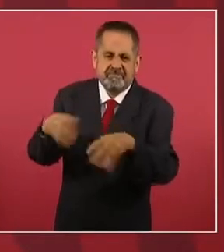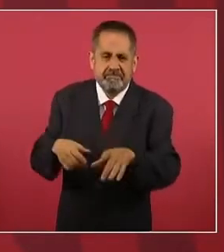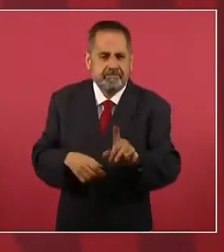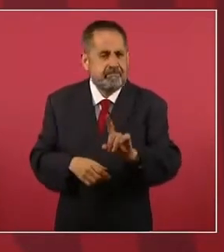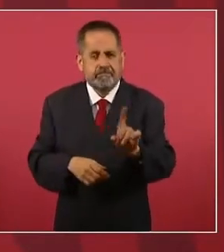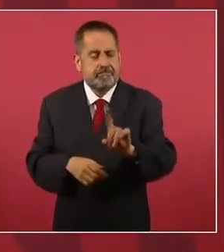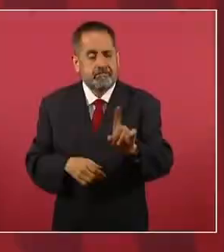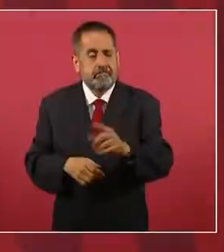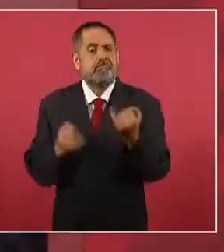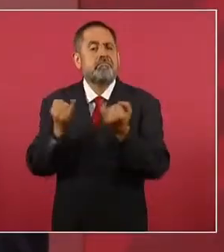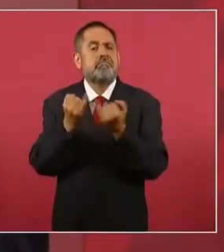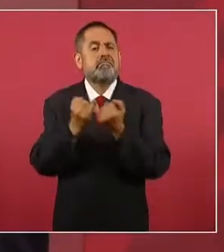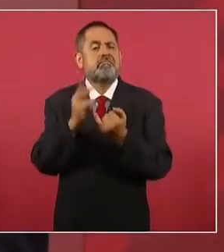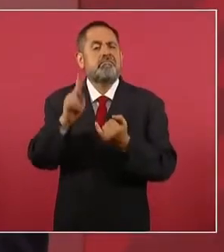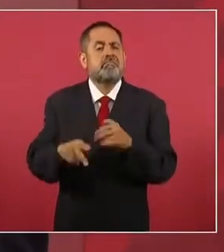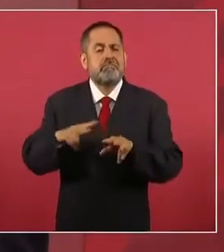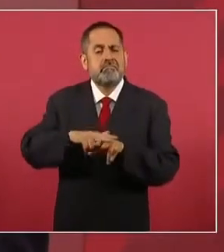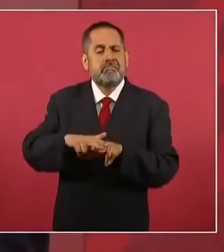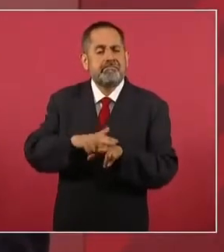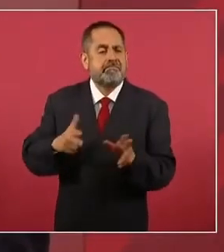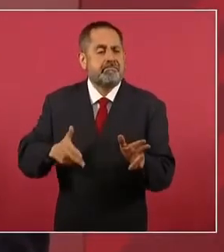del Tren Maya.